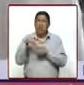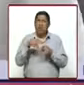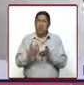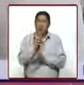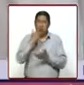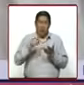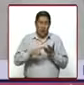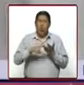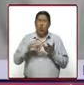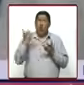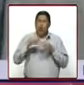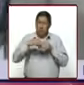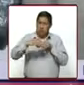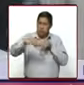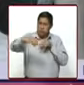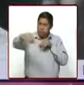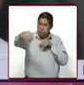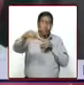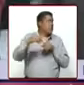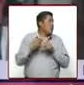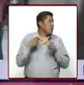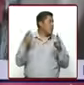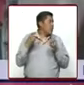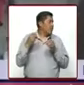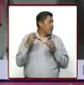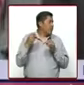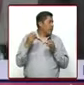el parque lineal metropolitano que va a ir